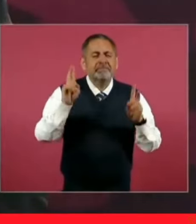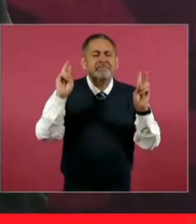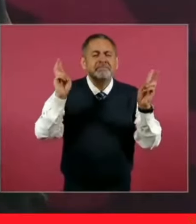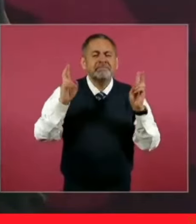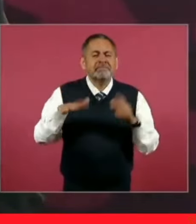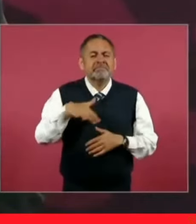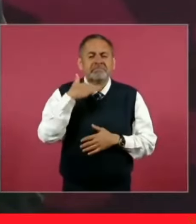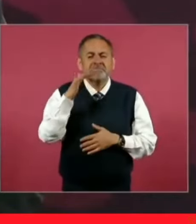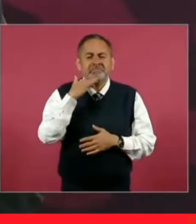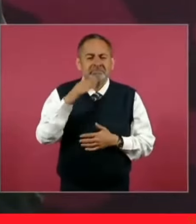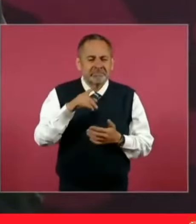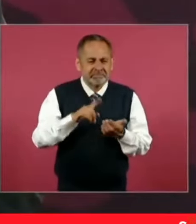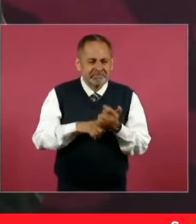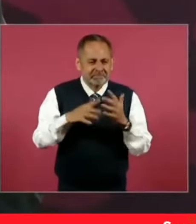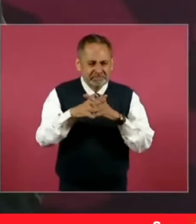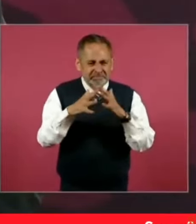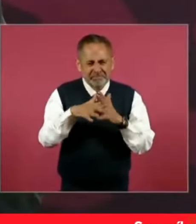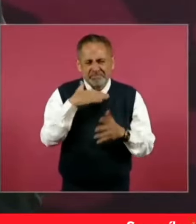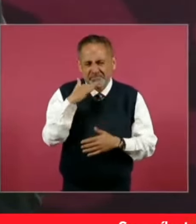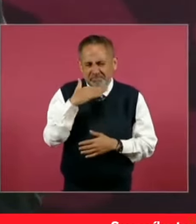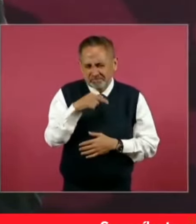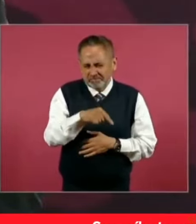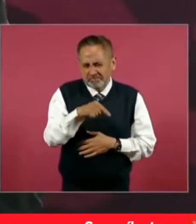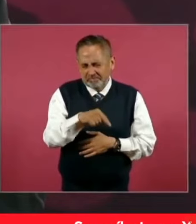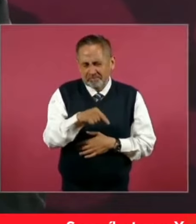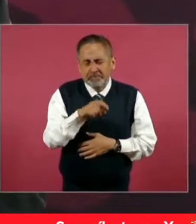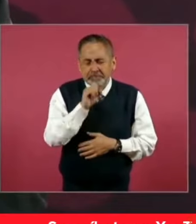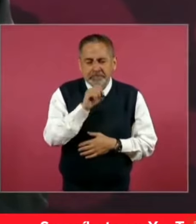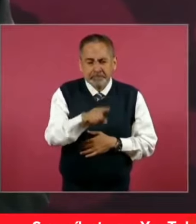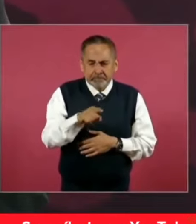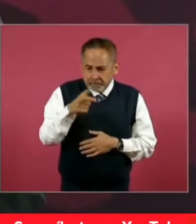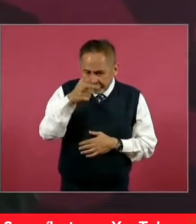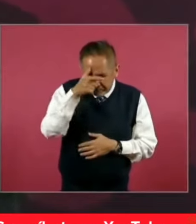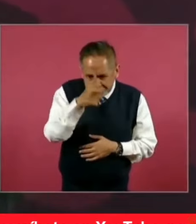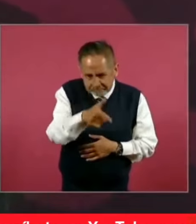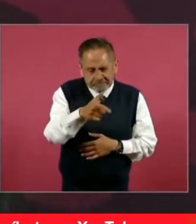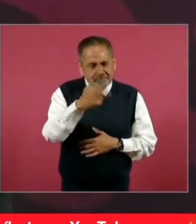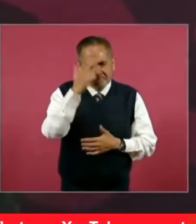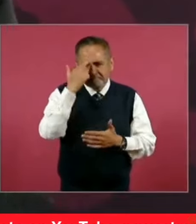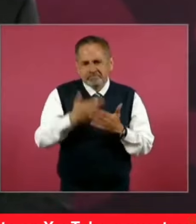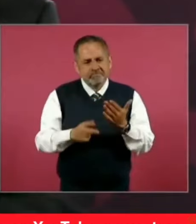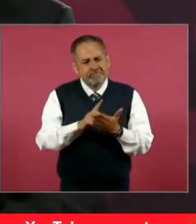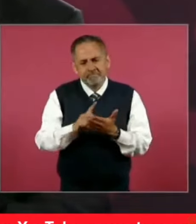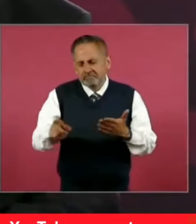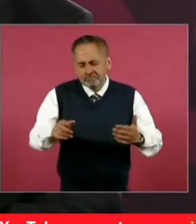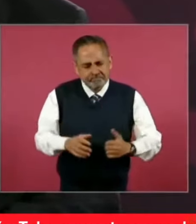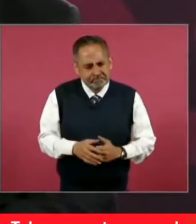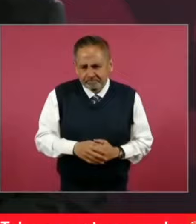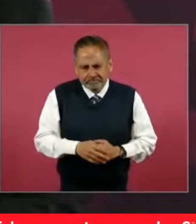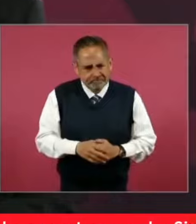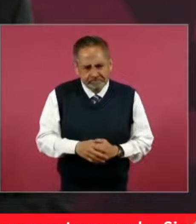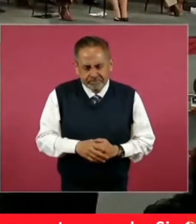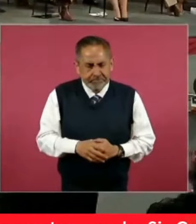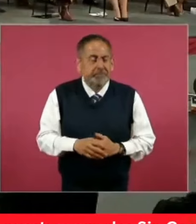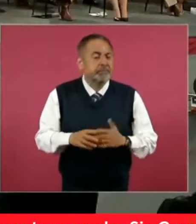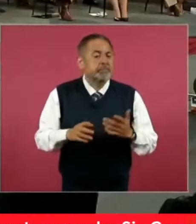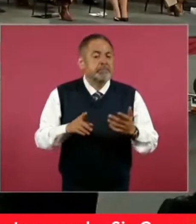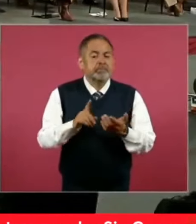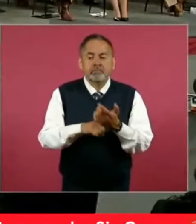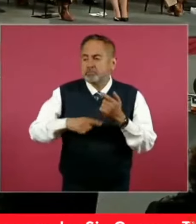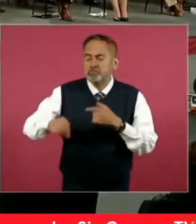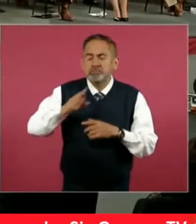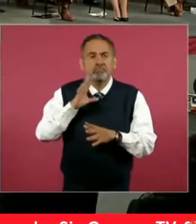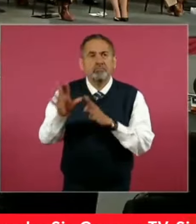Sucia, que dan cuenta de graves violaciones a los derechos humanos. Cumplimos, señor presidente, con nuestro